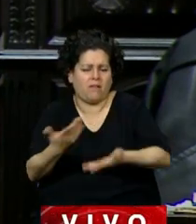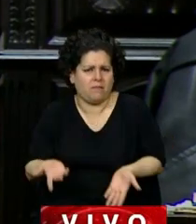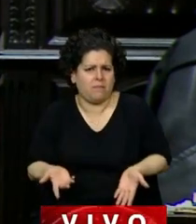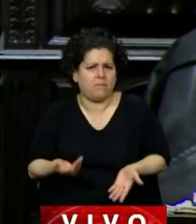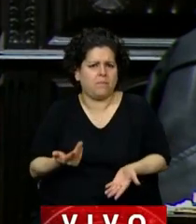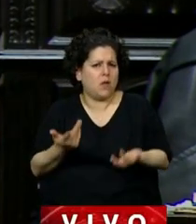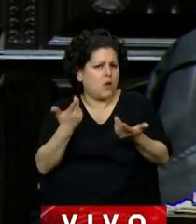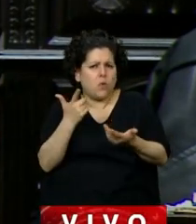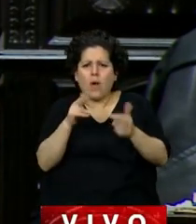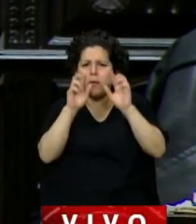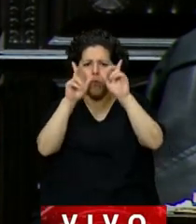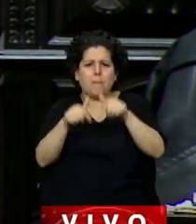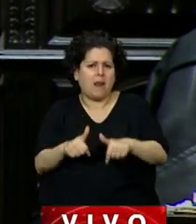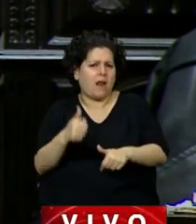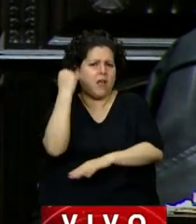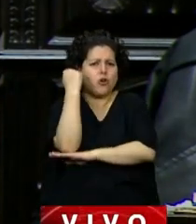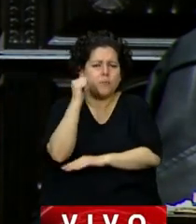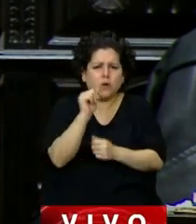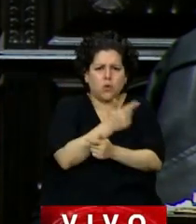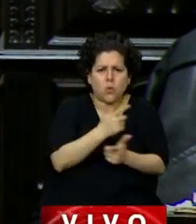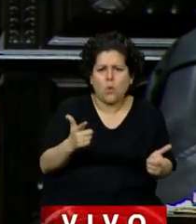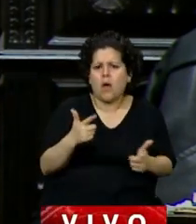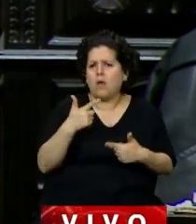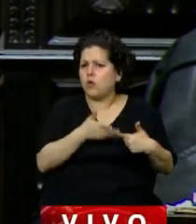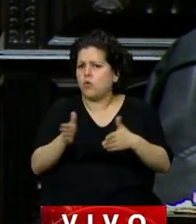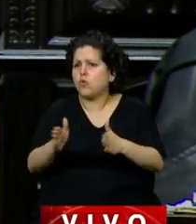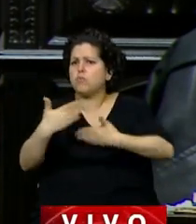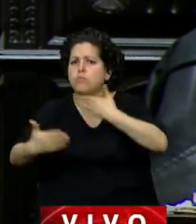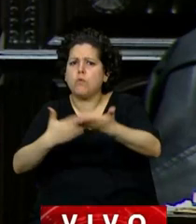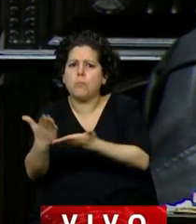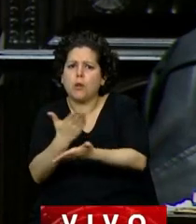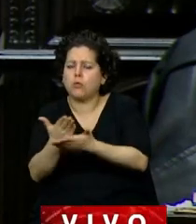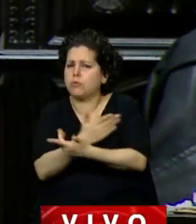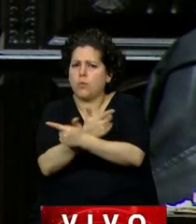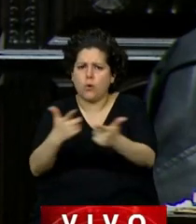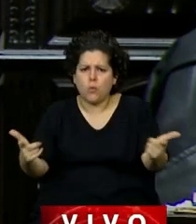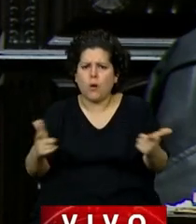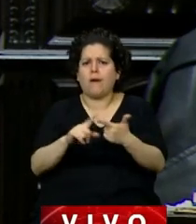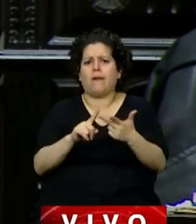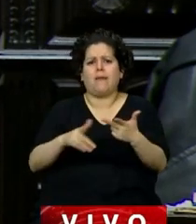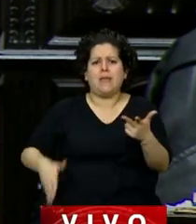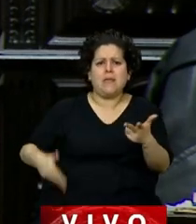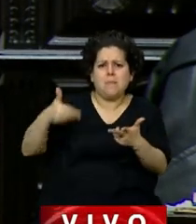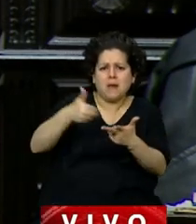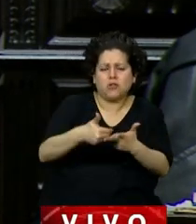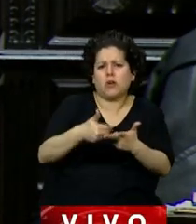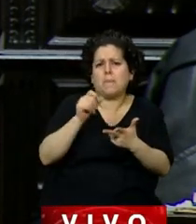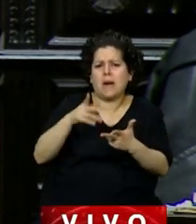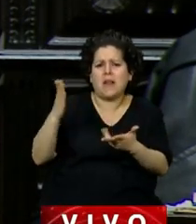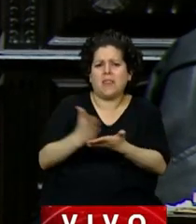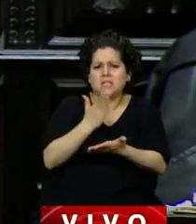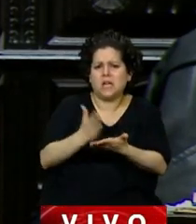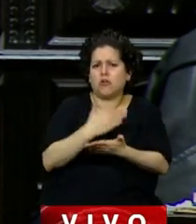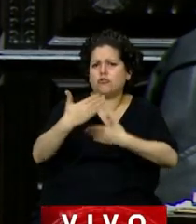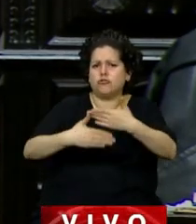Seguimos sin un plan económico, seguimos sin un rumbo productivo claro, seguimos sin un plan de inversiones para el desarrollo productivo